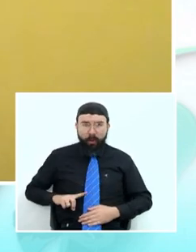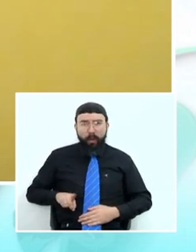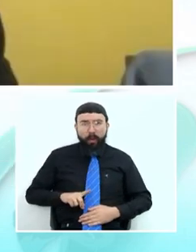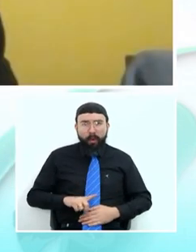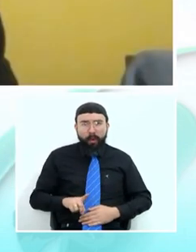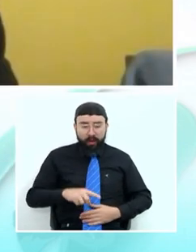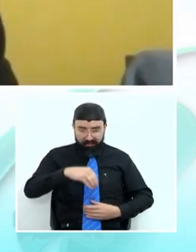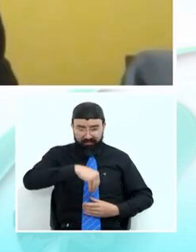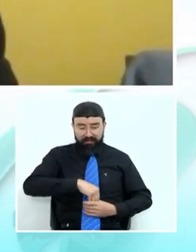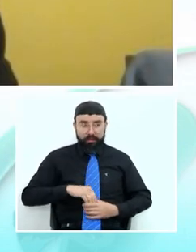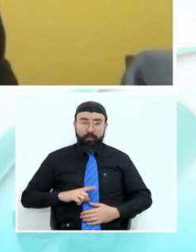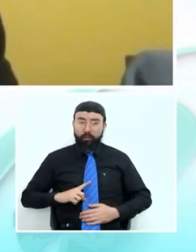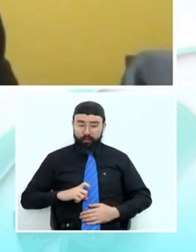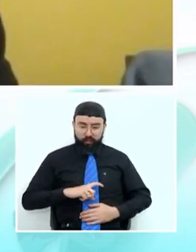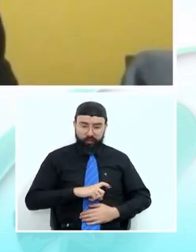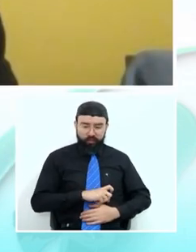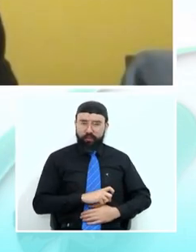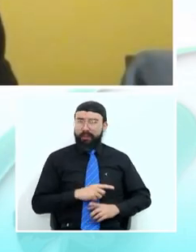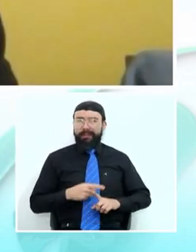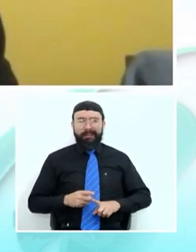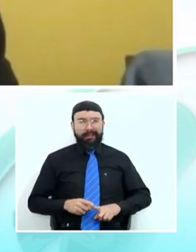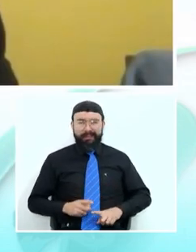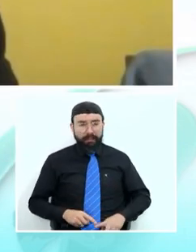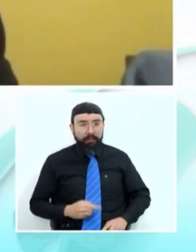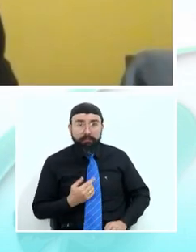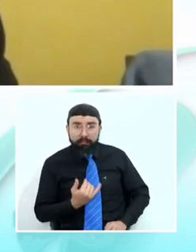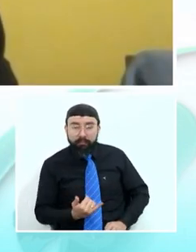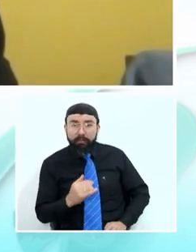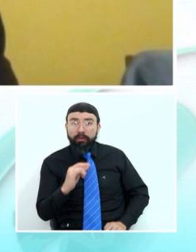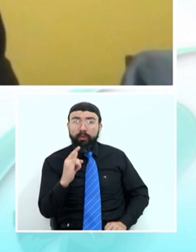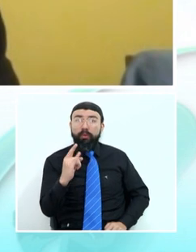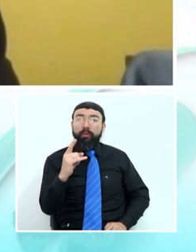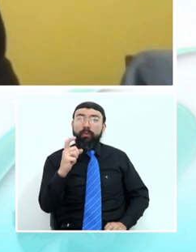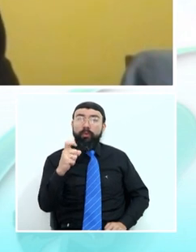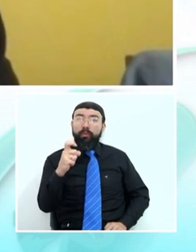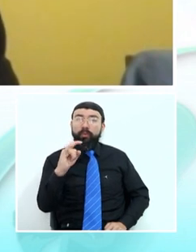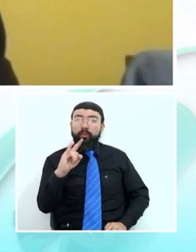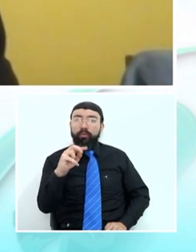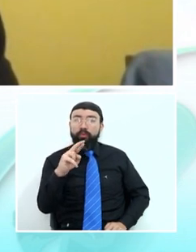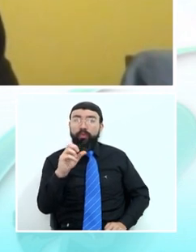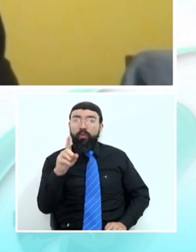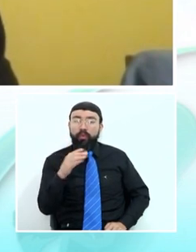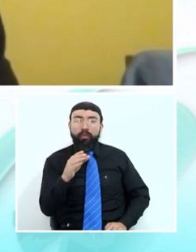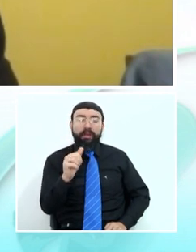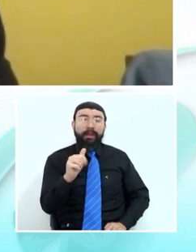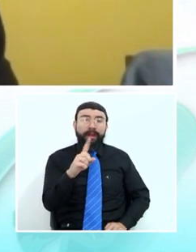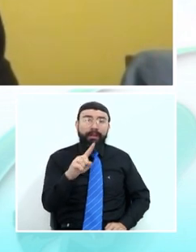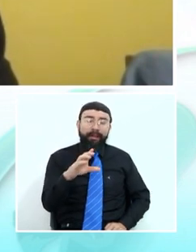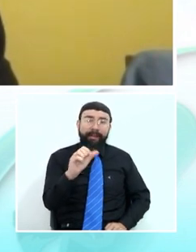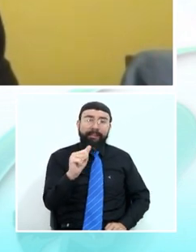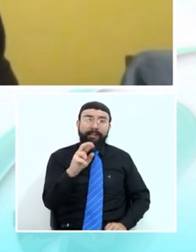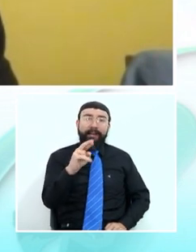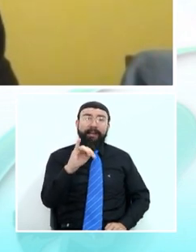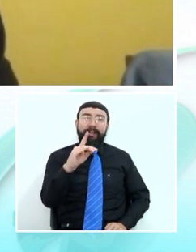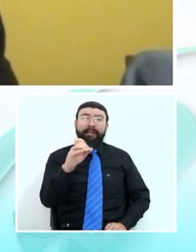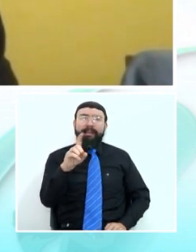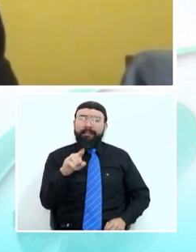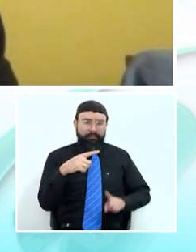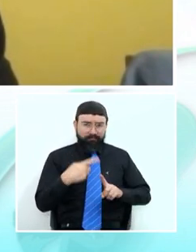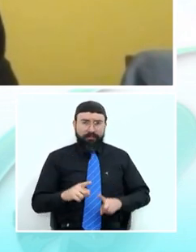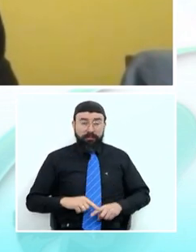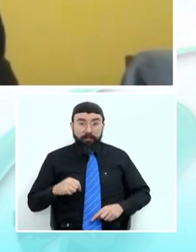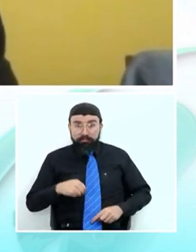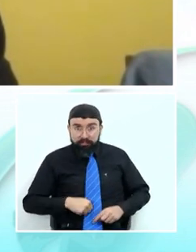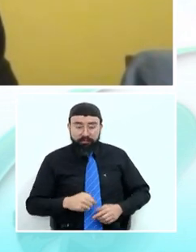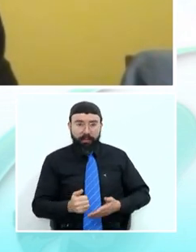los tricocéfalos, los oxuros, los ascárides y otros parásitos lo ayuda a